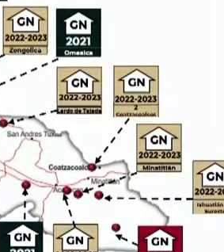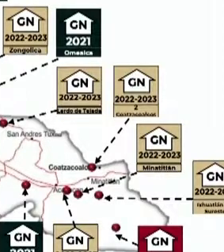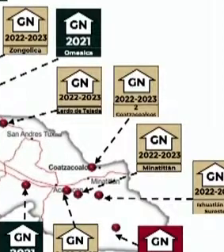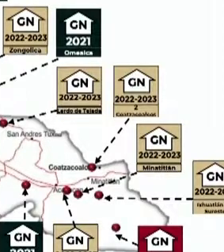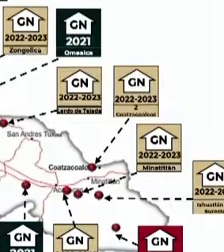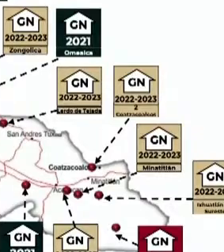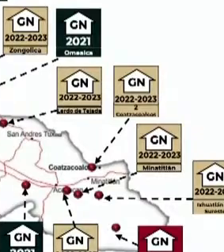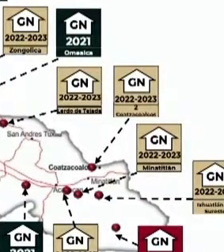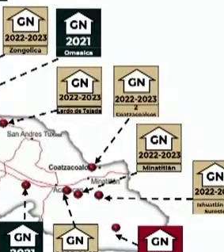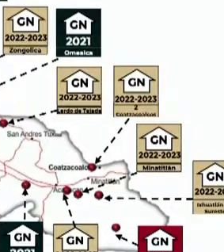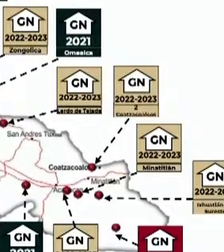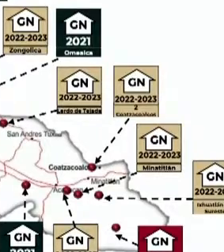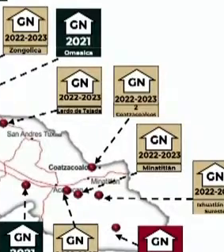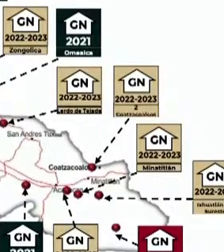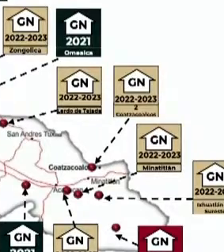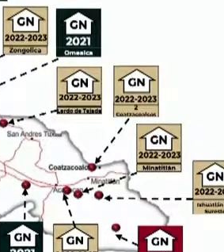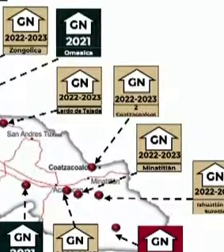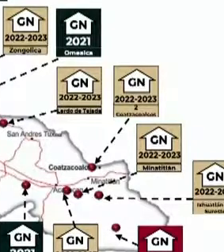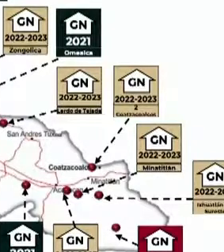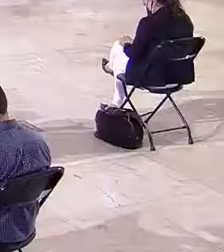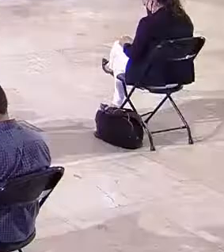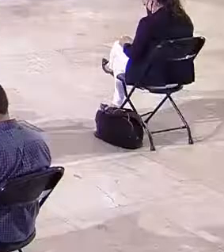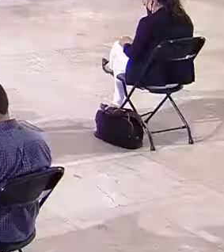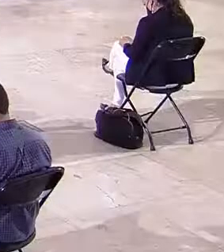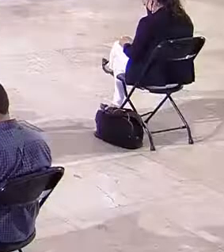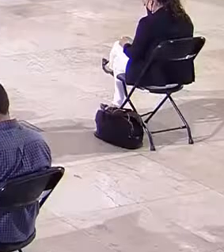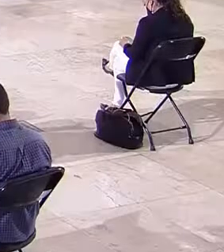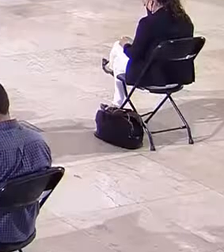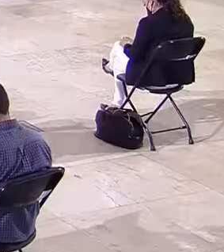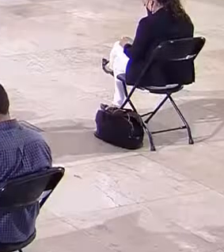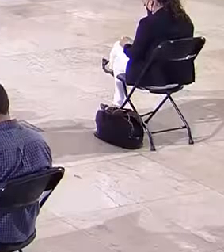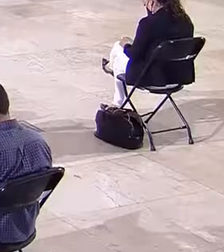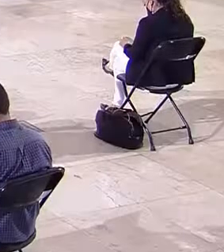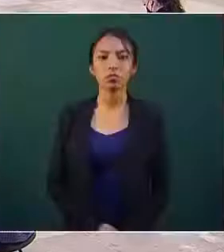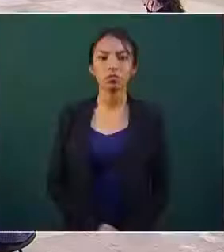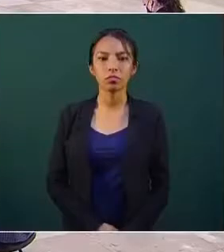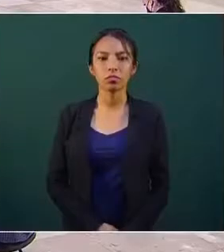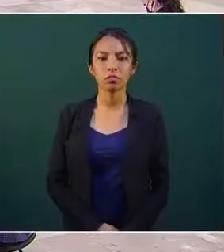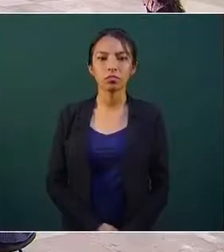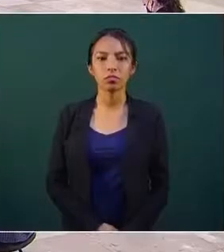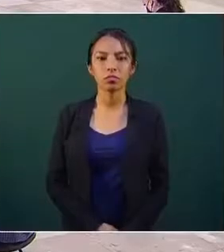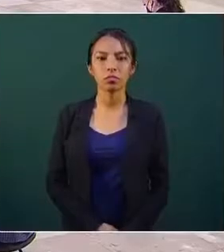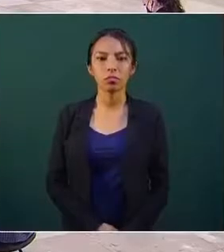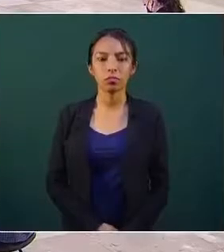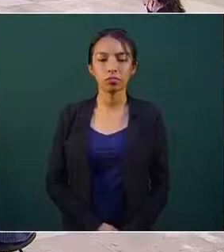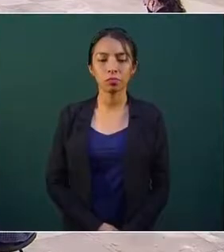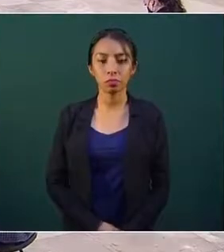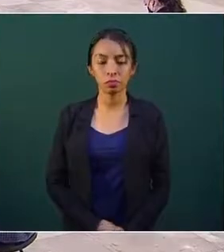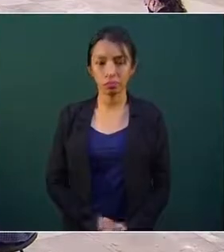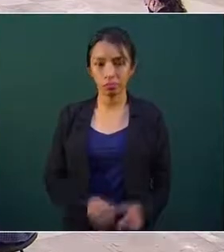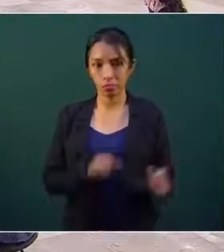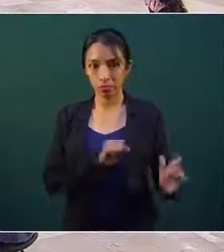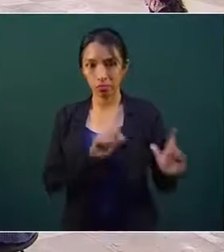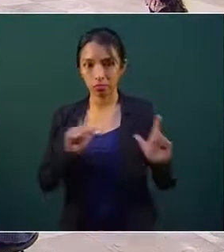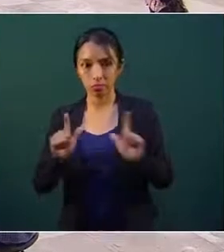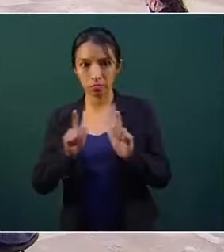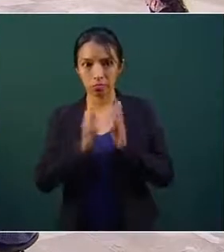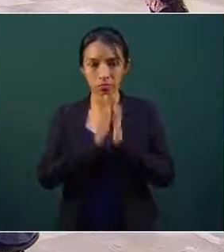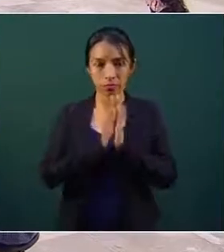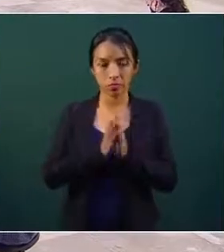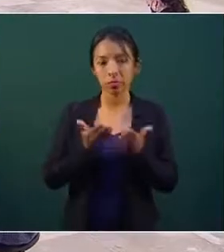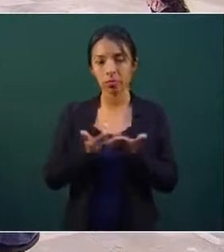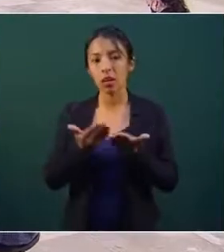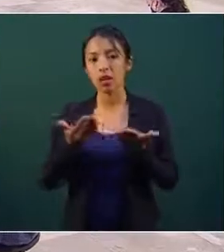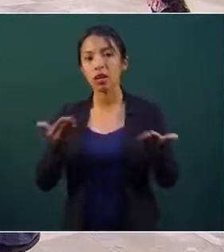puede ver en la gráfica. La que sigue, por favor. En lo que se refiere a aseguramientos aquí